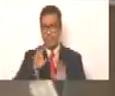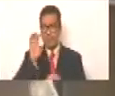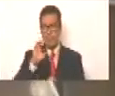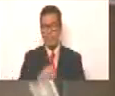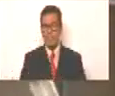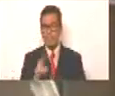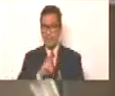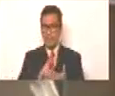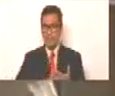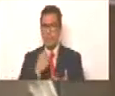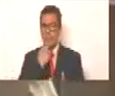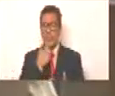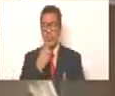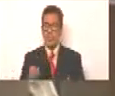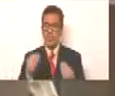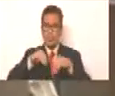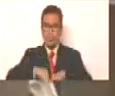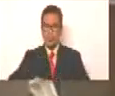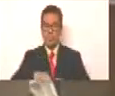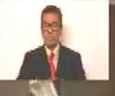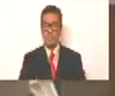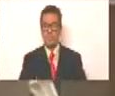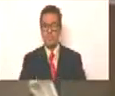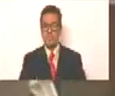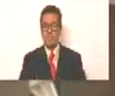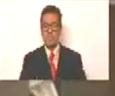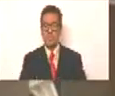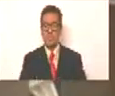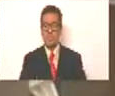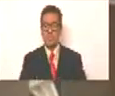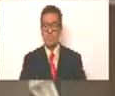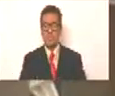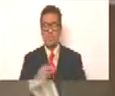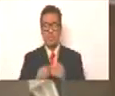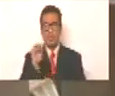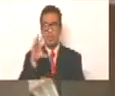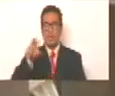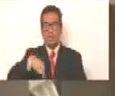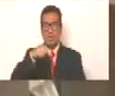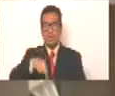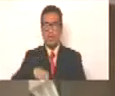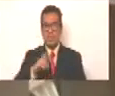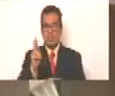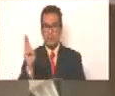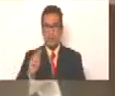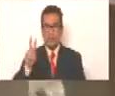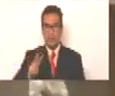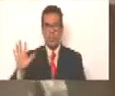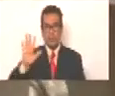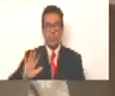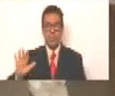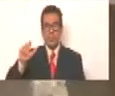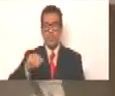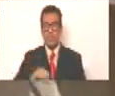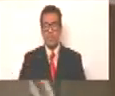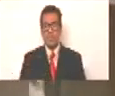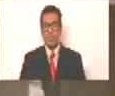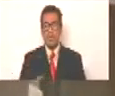hermoso acuerdo que me corresponde, Asamblea Nacional de la República Bolivariana de Venezuela. acuerdo